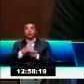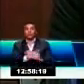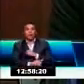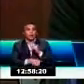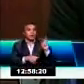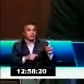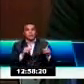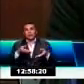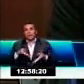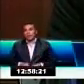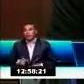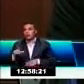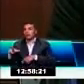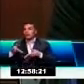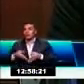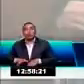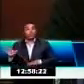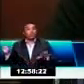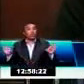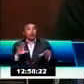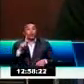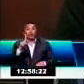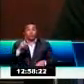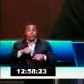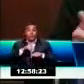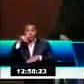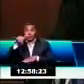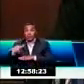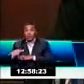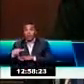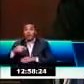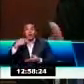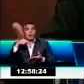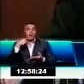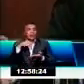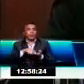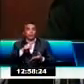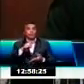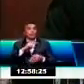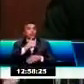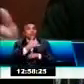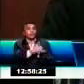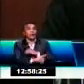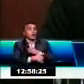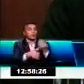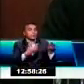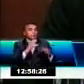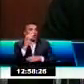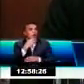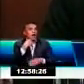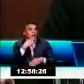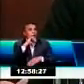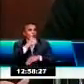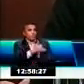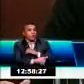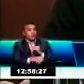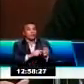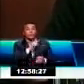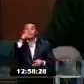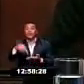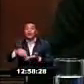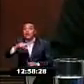sino por los lugares que han visitado las personas, sino a un ciudadano de cualquier nacionalidad que ha estado en Italia en los últimos 14